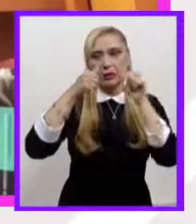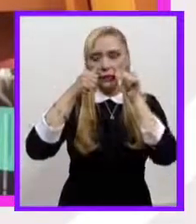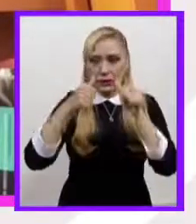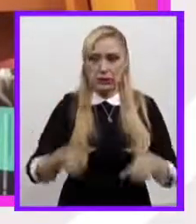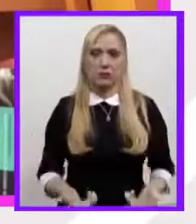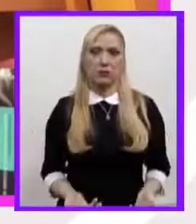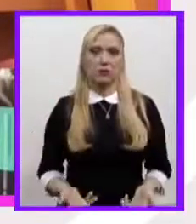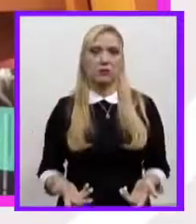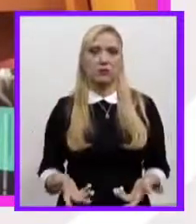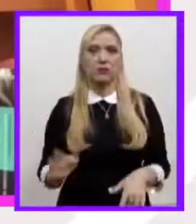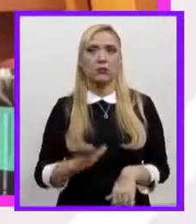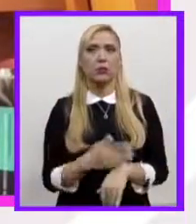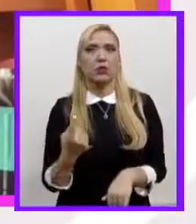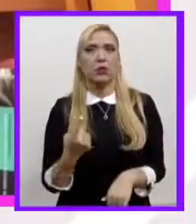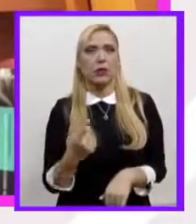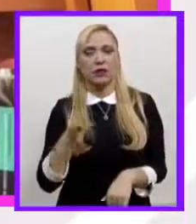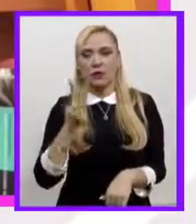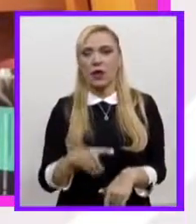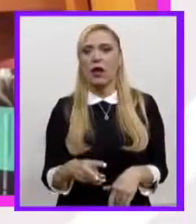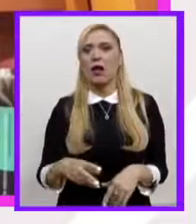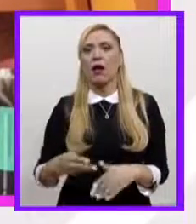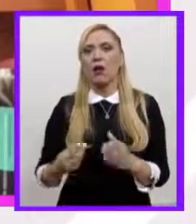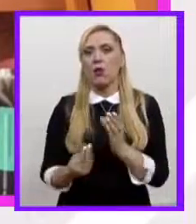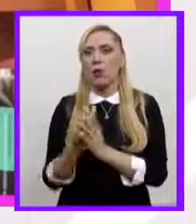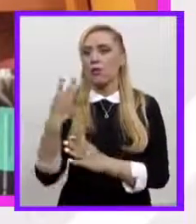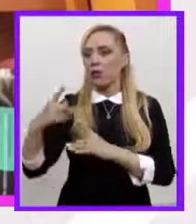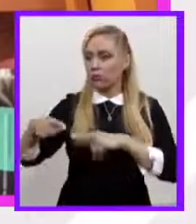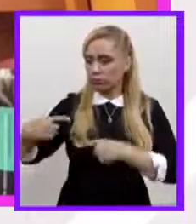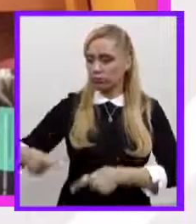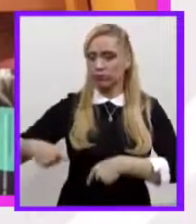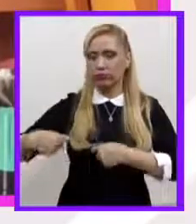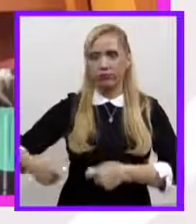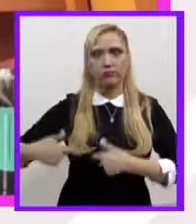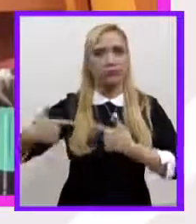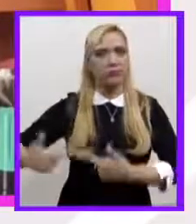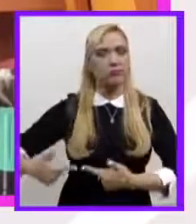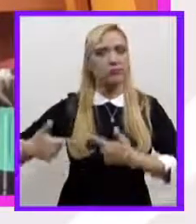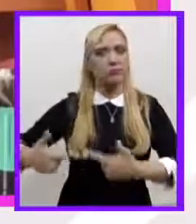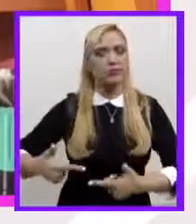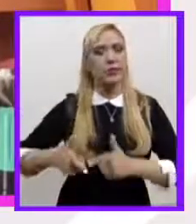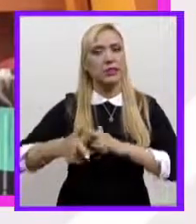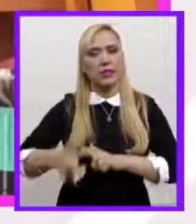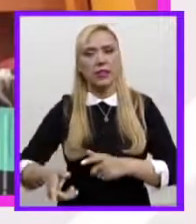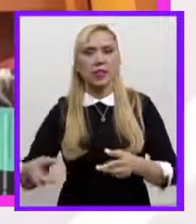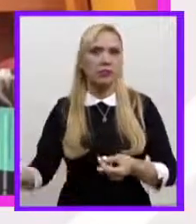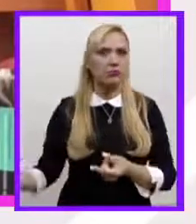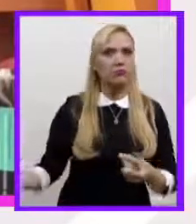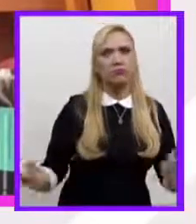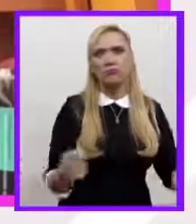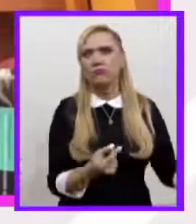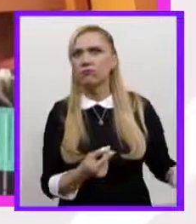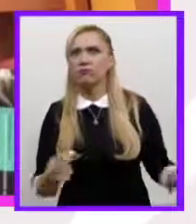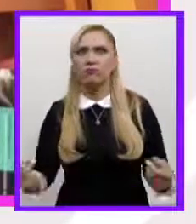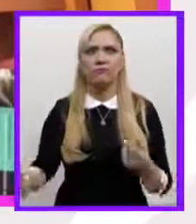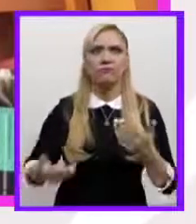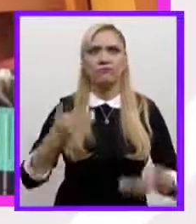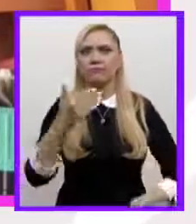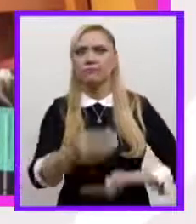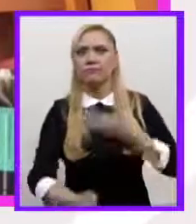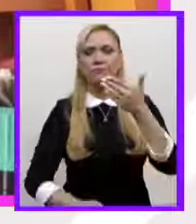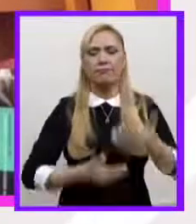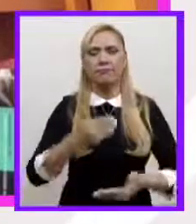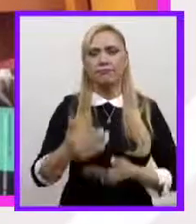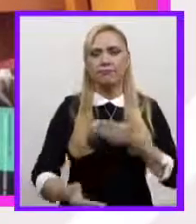la medida en la que las nuevas generaciones sigan moviéndose dentro de estas culturas